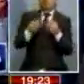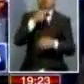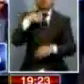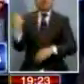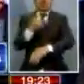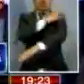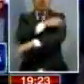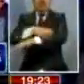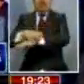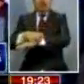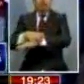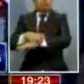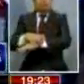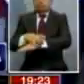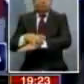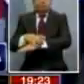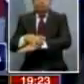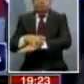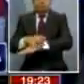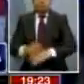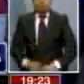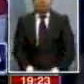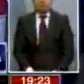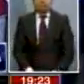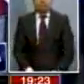las regiones.